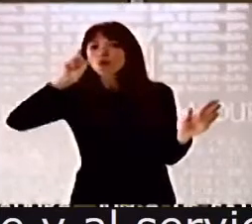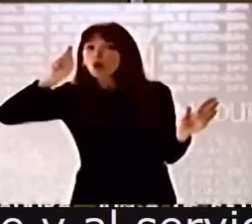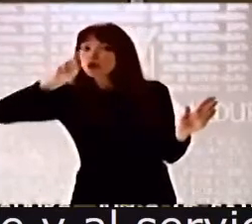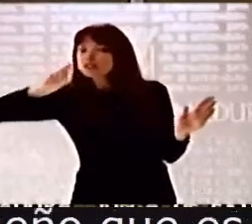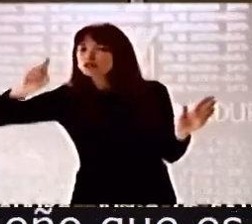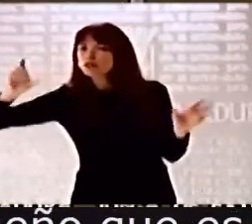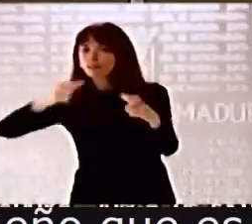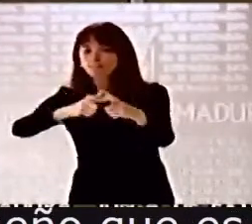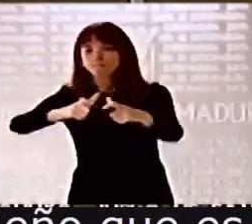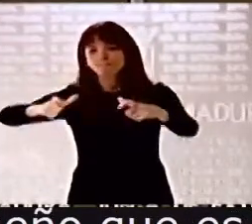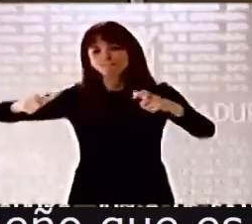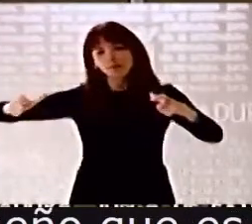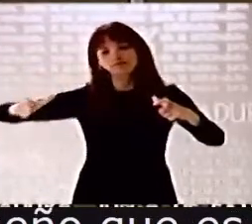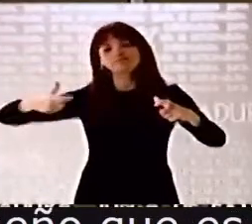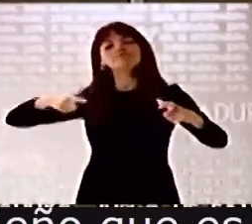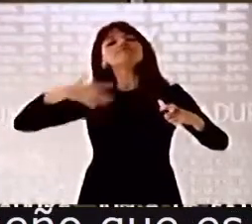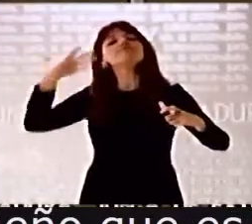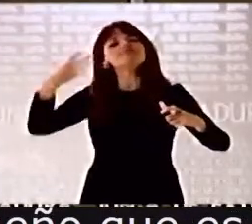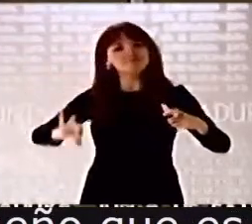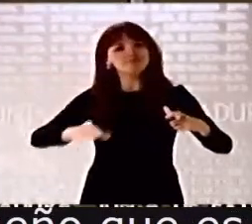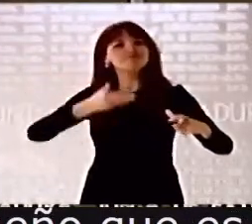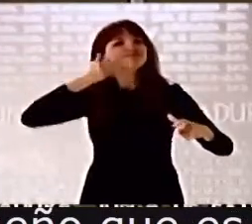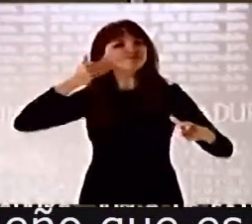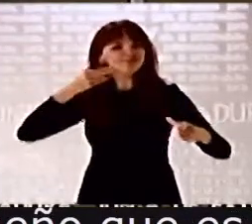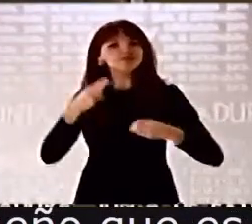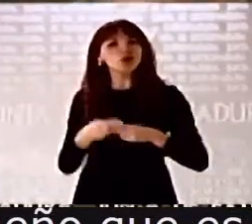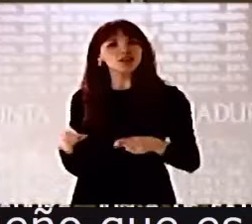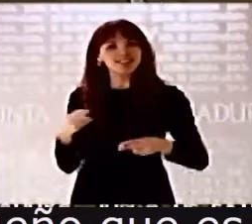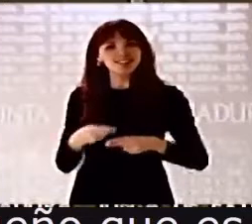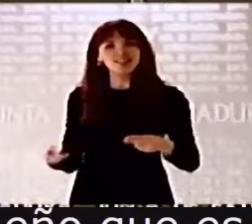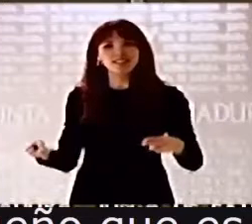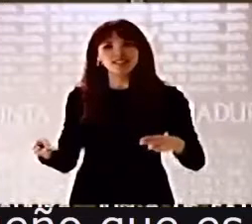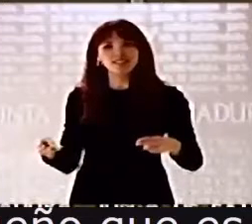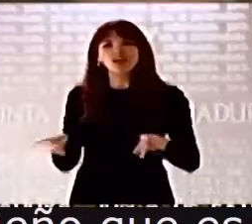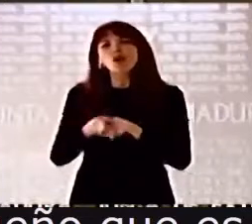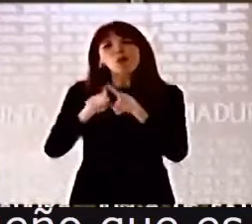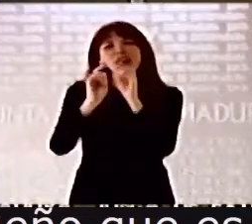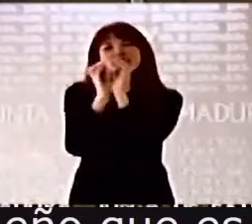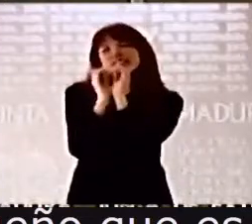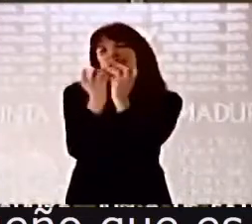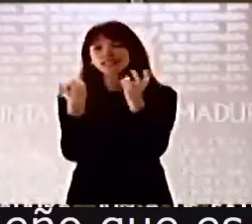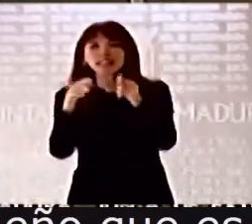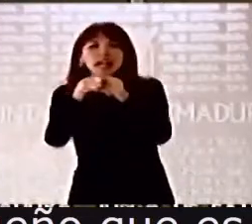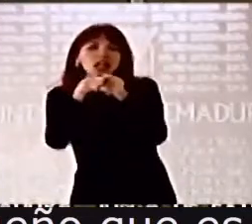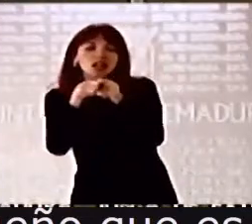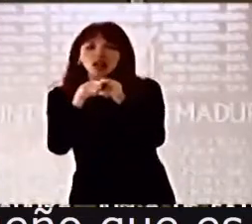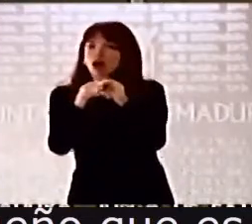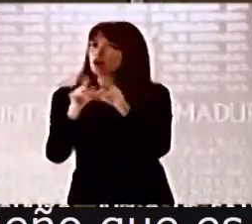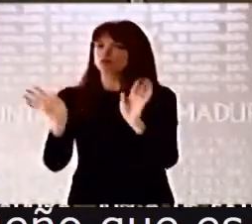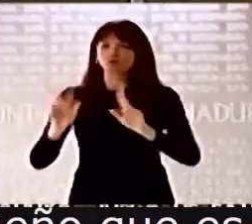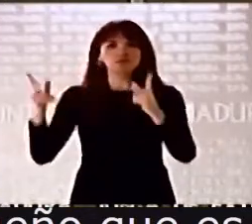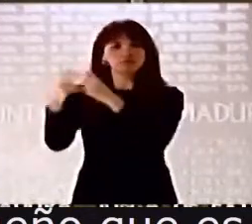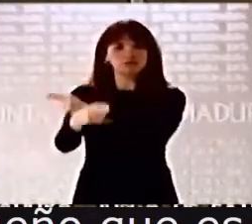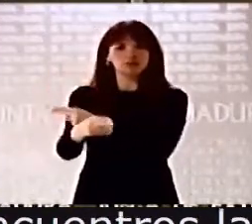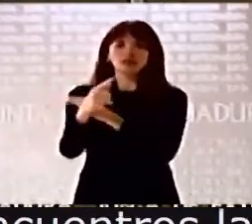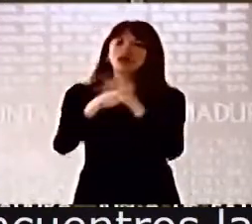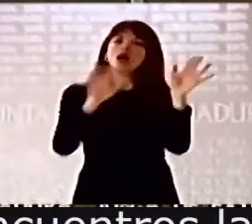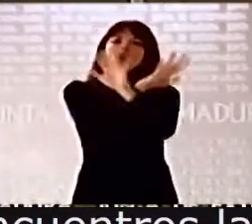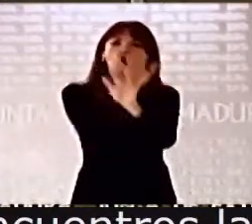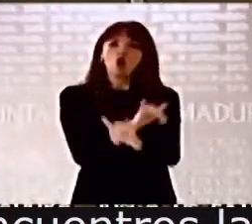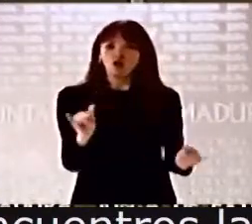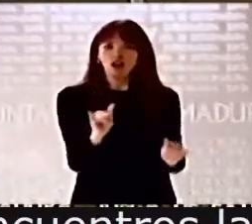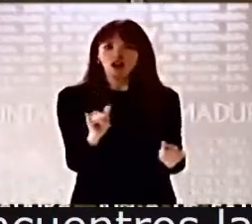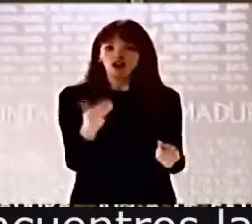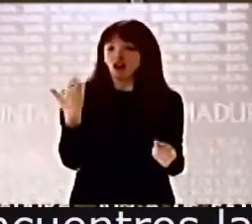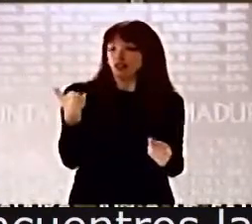mayúscula. No la de los desencuentros, sino la de la concordia de la que hablaba el jefe del Estado el